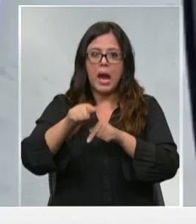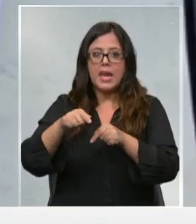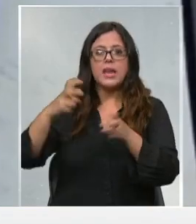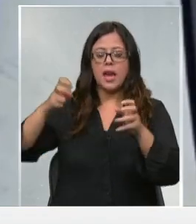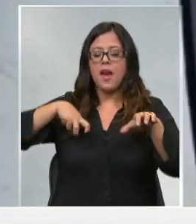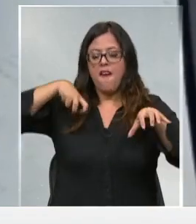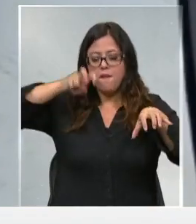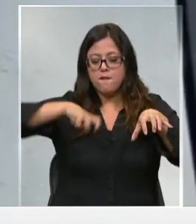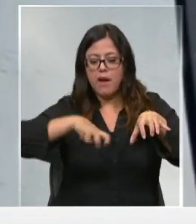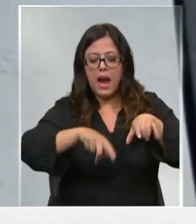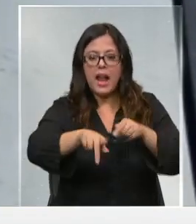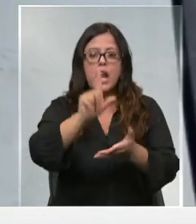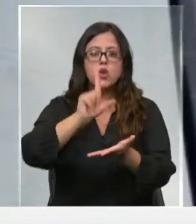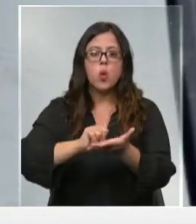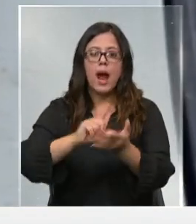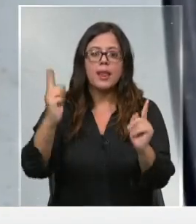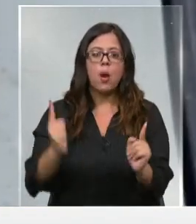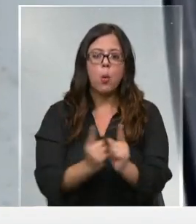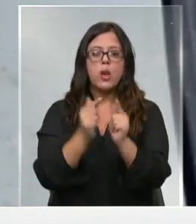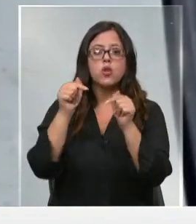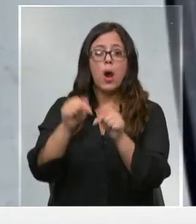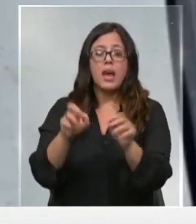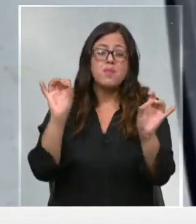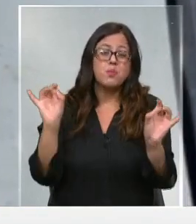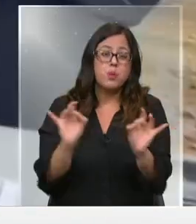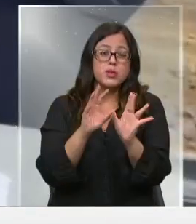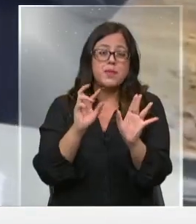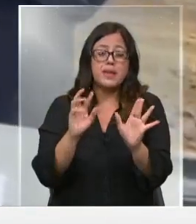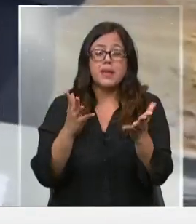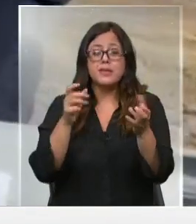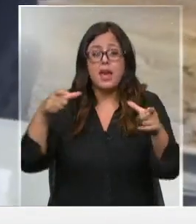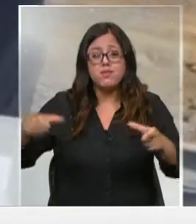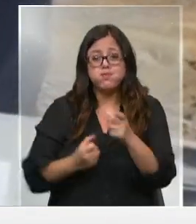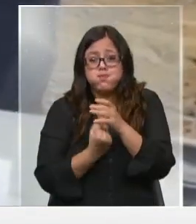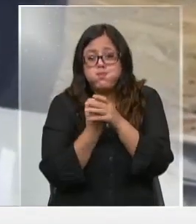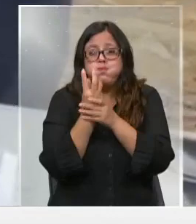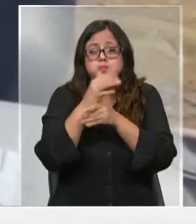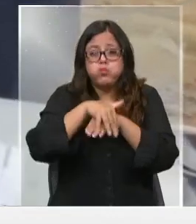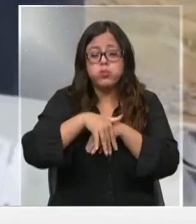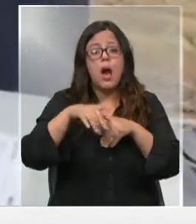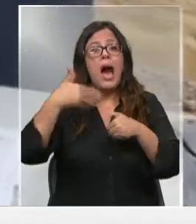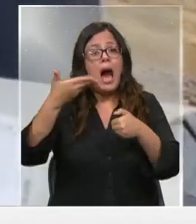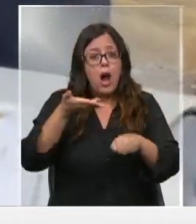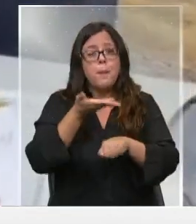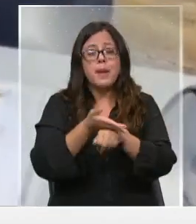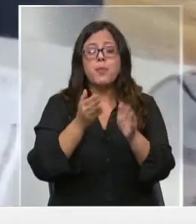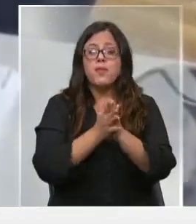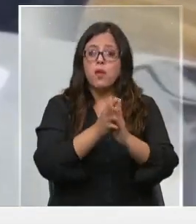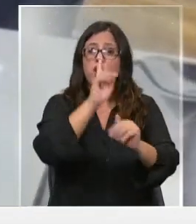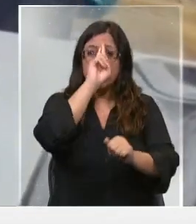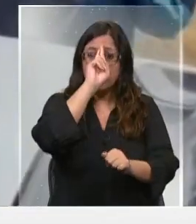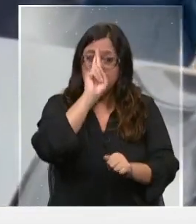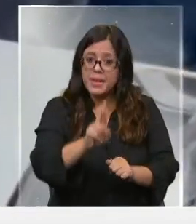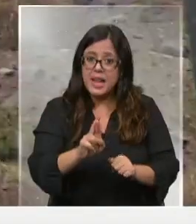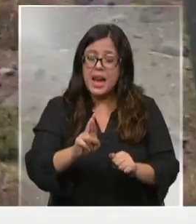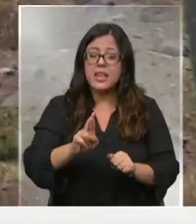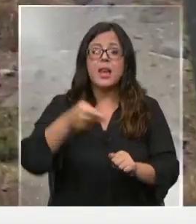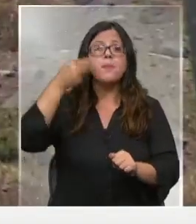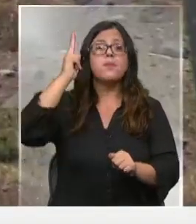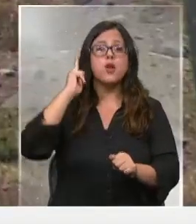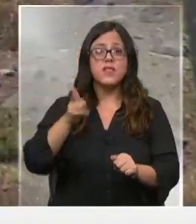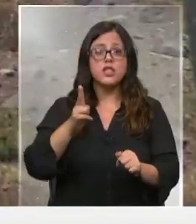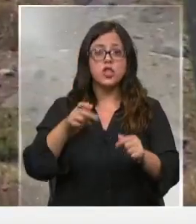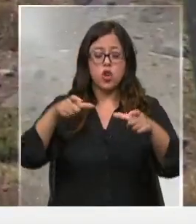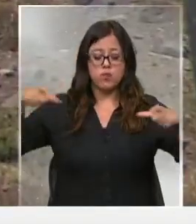cercano. Es la recomendación en el peor escenario. Por ahora el llamado es a respetar las medidas restrictivas que existen en torno